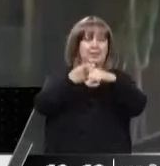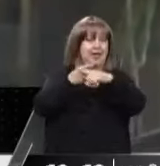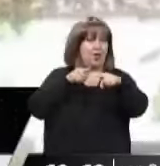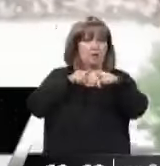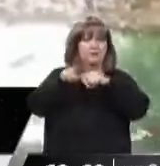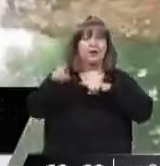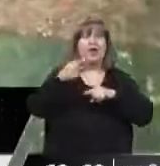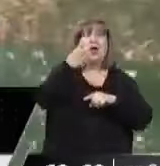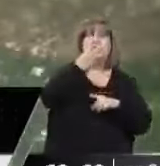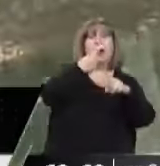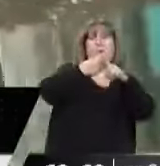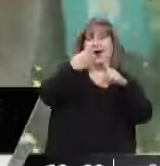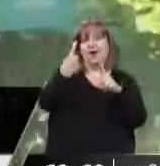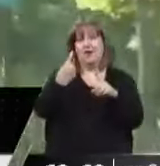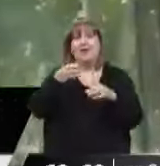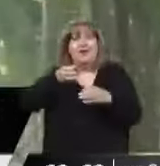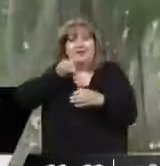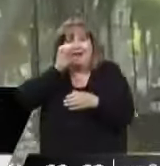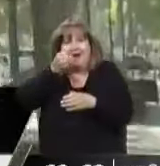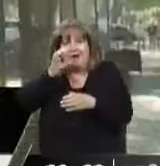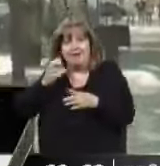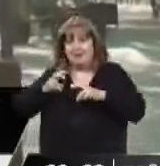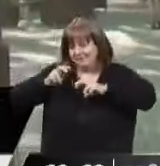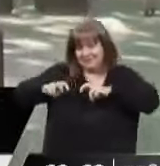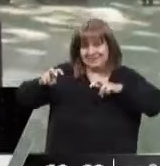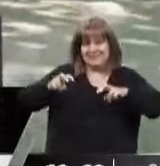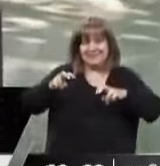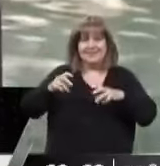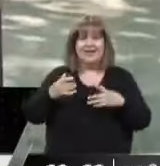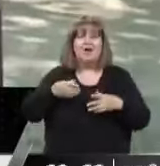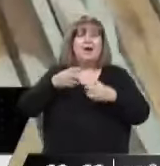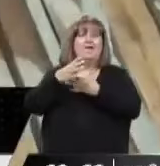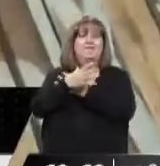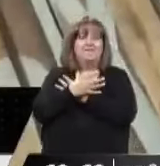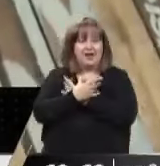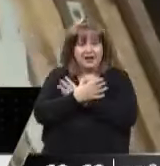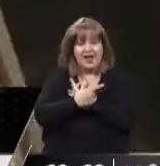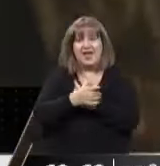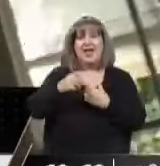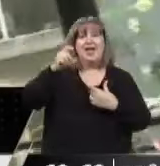Vamos a hacer el 2x1 en alguno de los tragos para que la gente venga y pueda tomar tragos como Fernet, Campari,